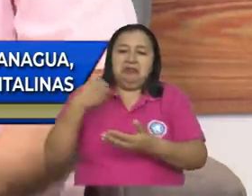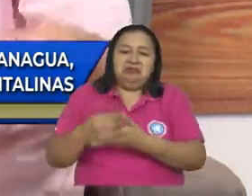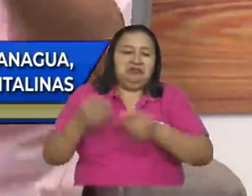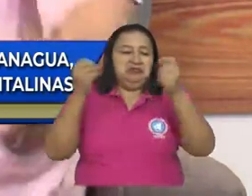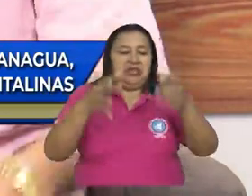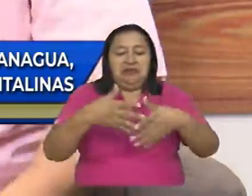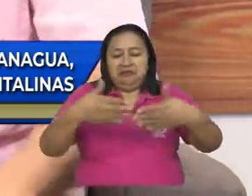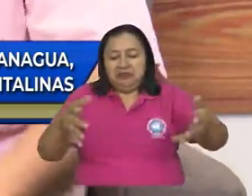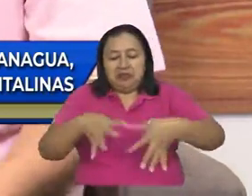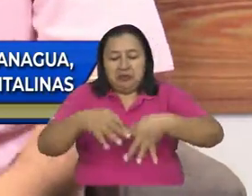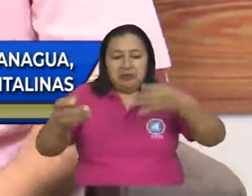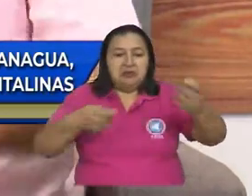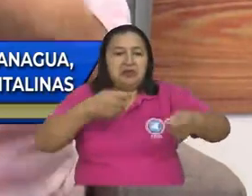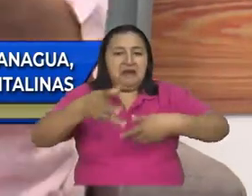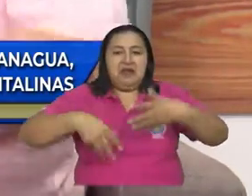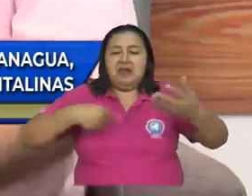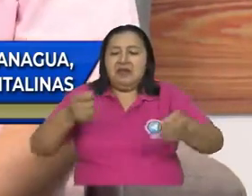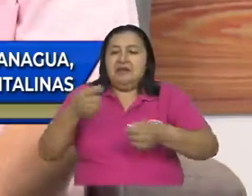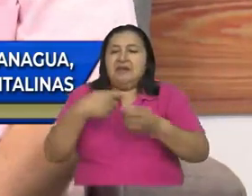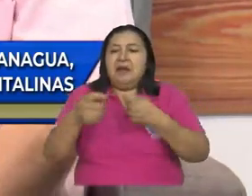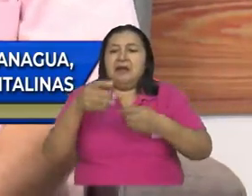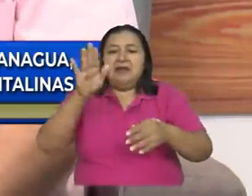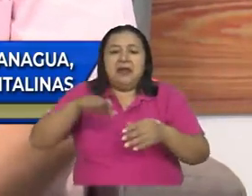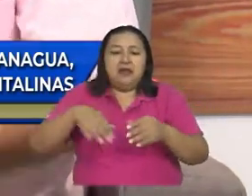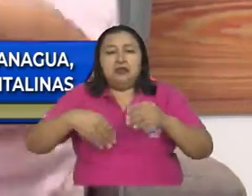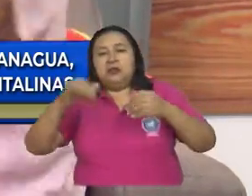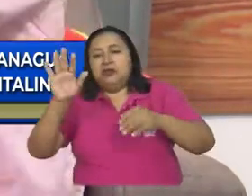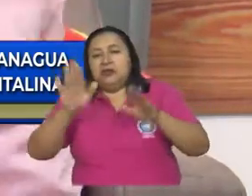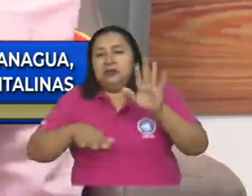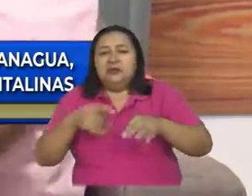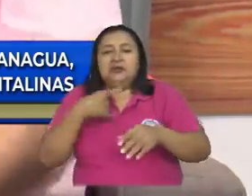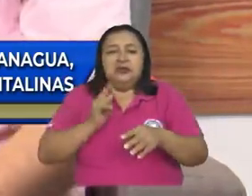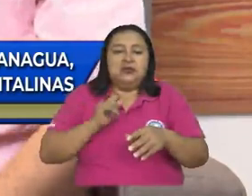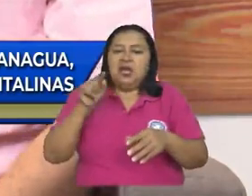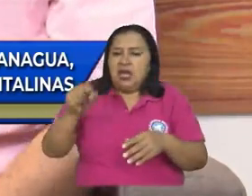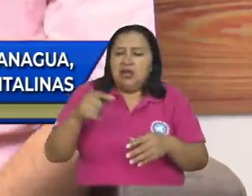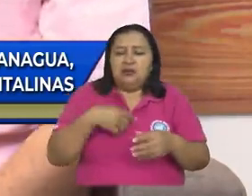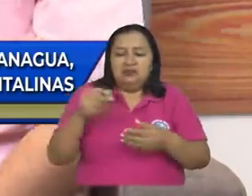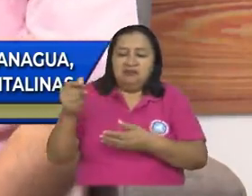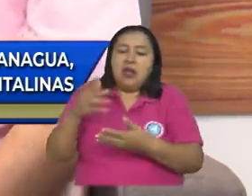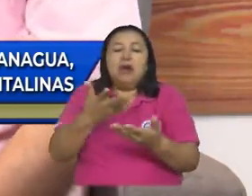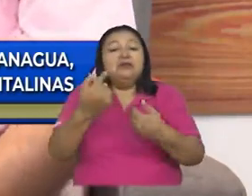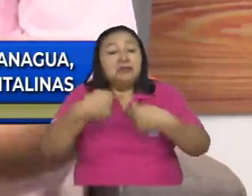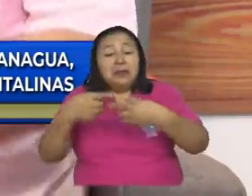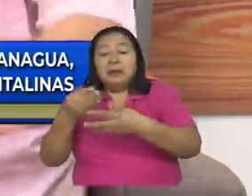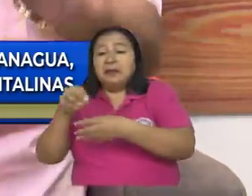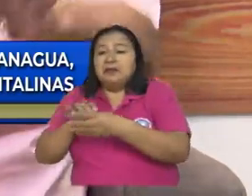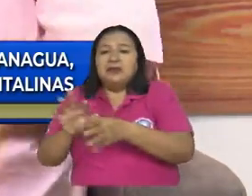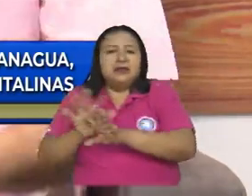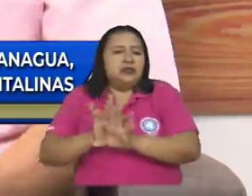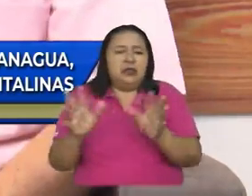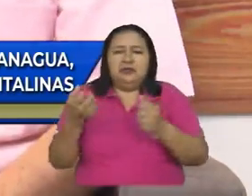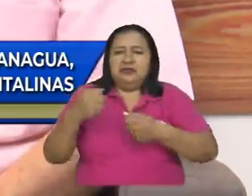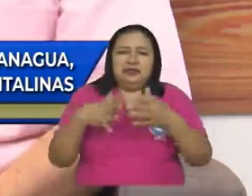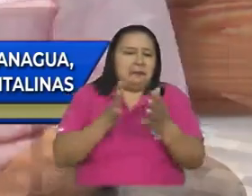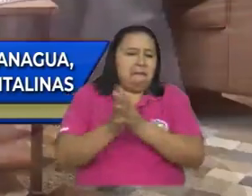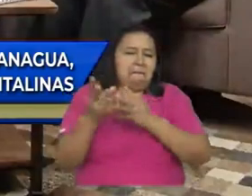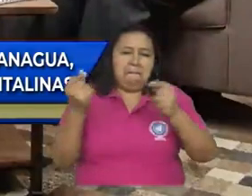la abren, te la despachan, negocian con vos, te rebajan, te dan descuento. Ellos son el cajero, ellos son el chofer, ellos son